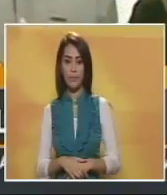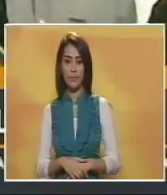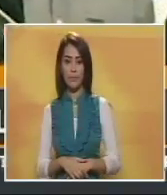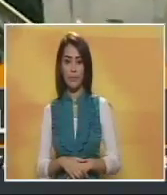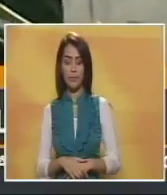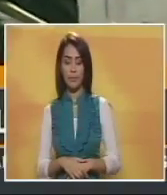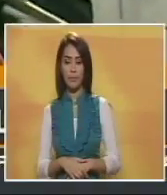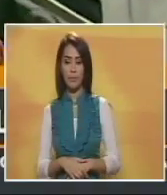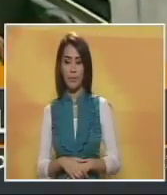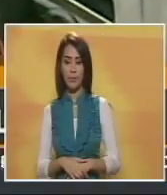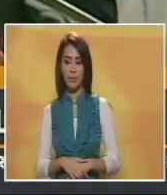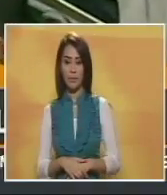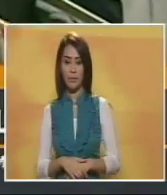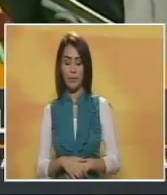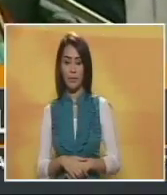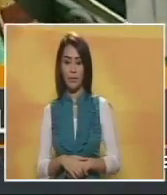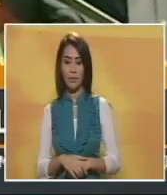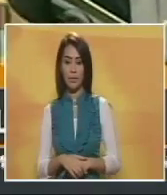¿Qué? Sí.